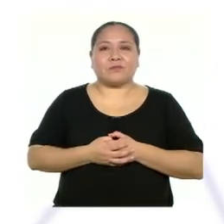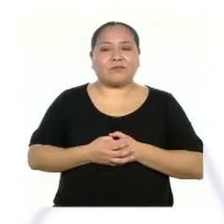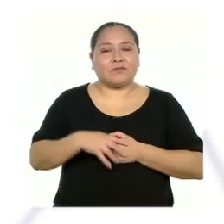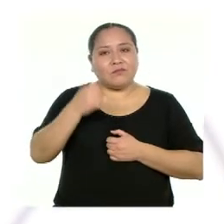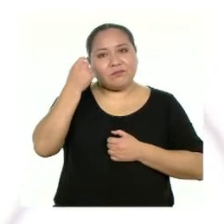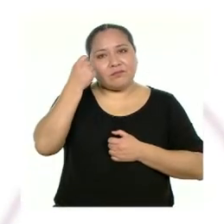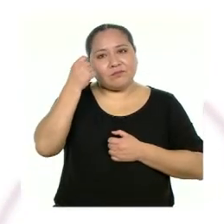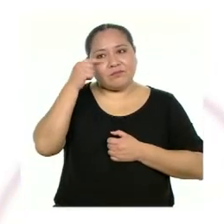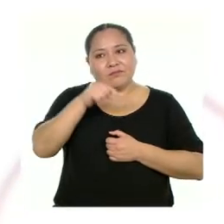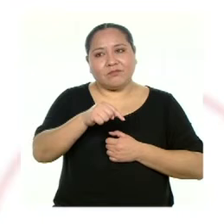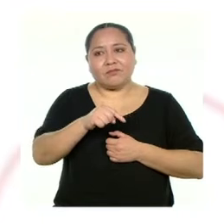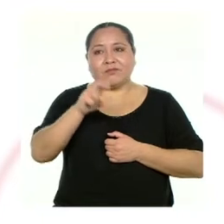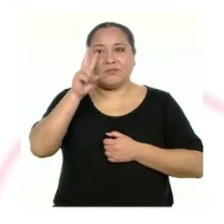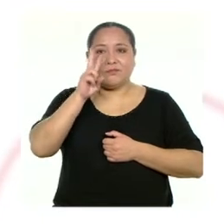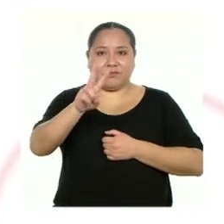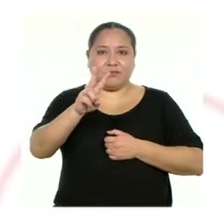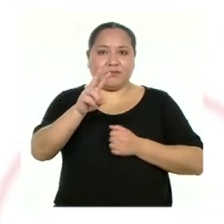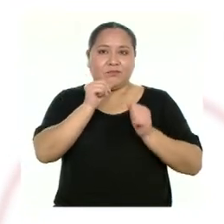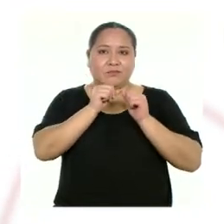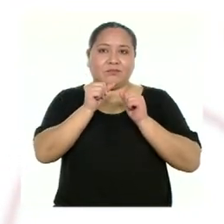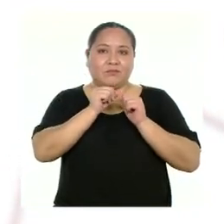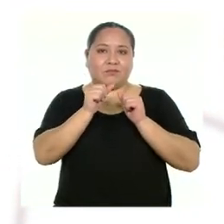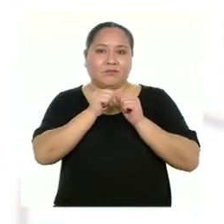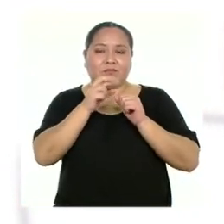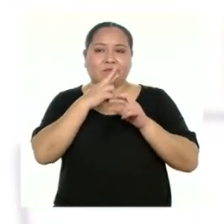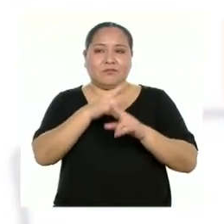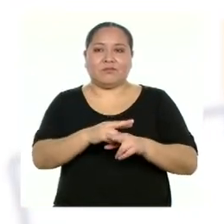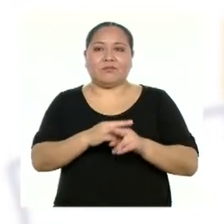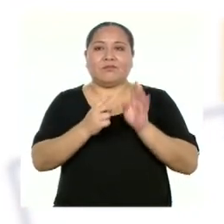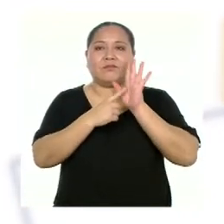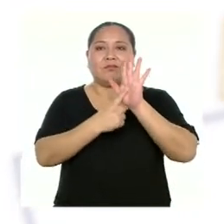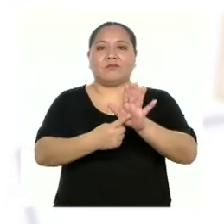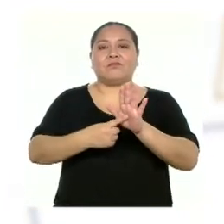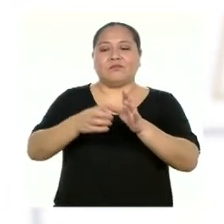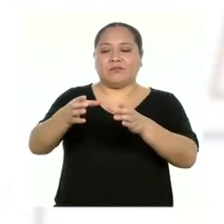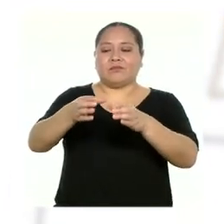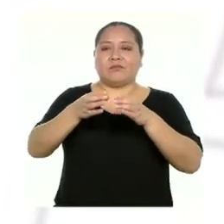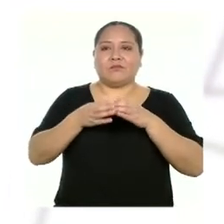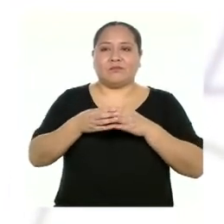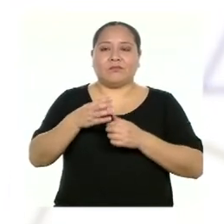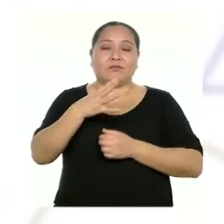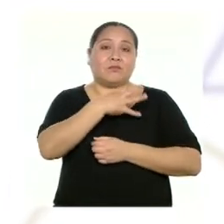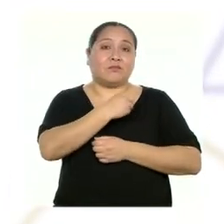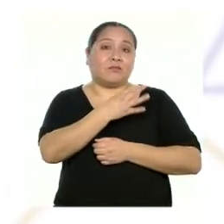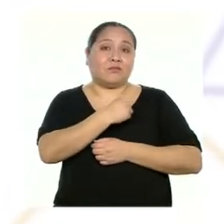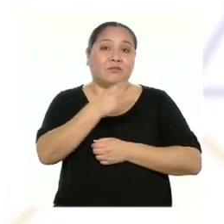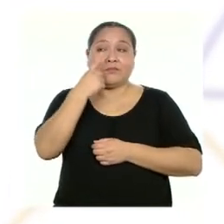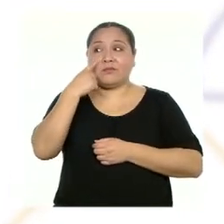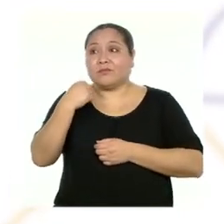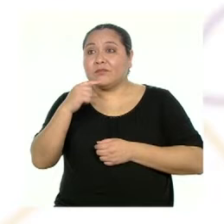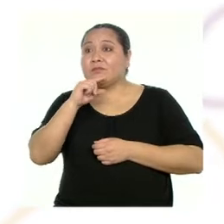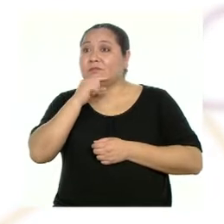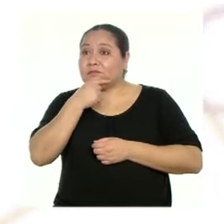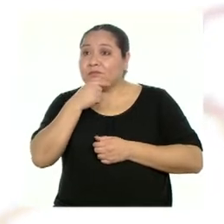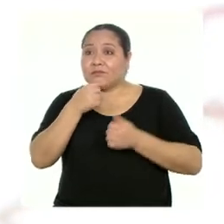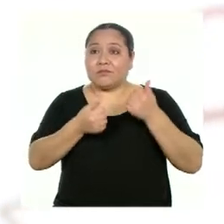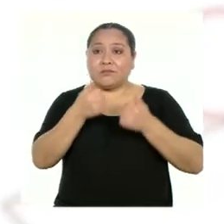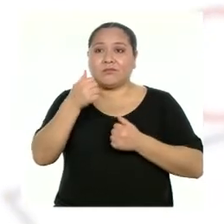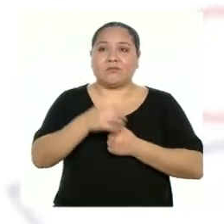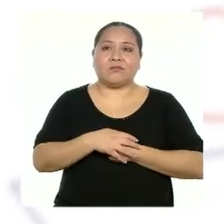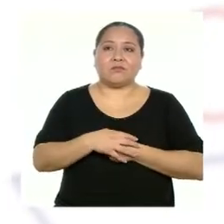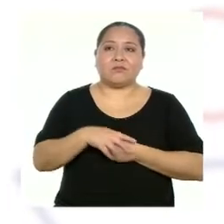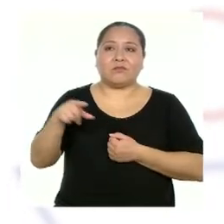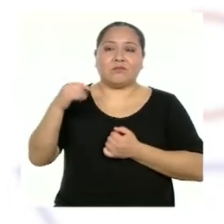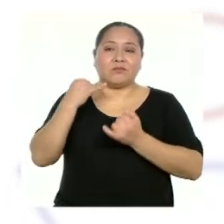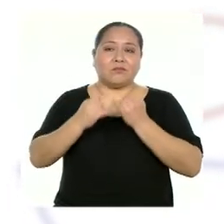Analicemos entonces nuestras dos primeras variables para describir la muestra, edad y género. Sobre esta última ya